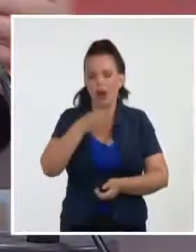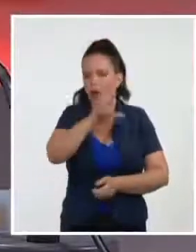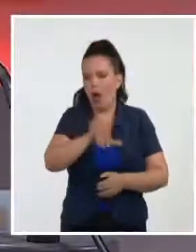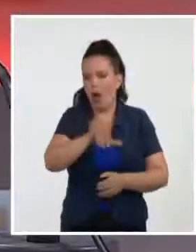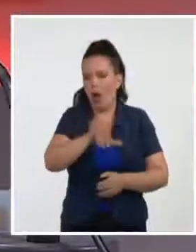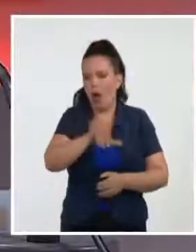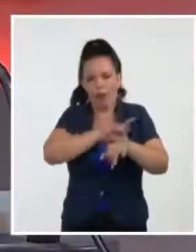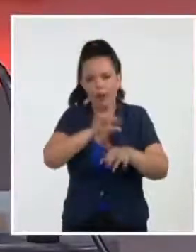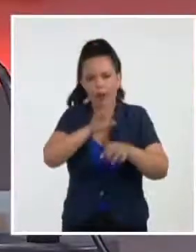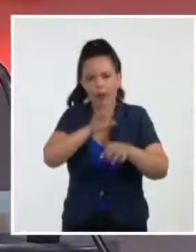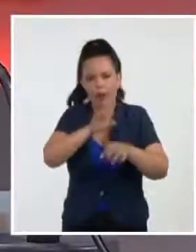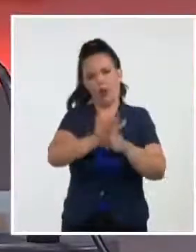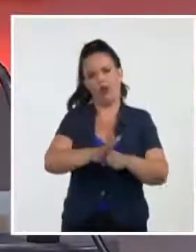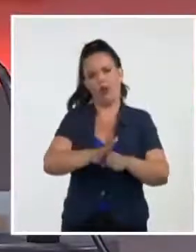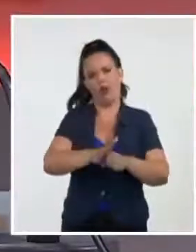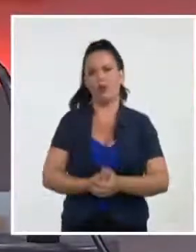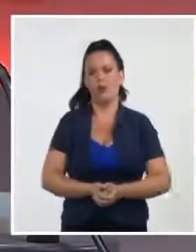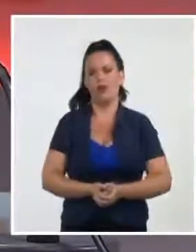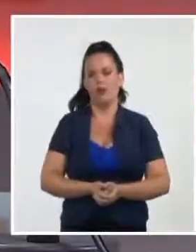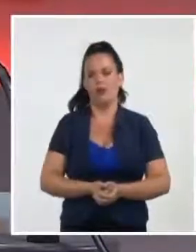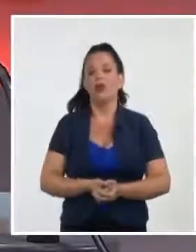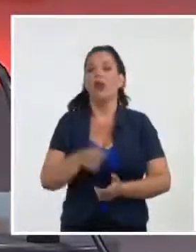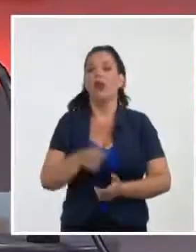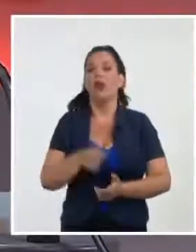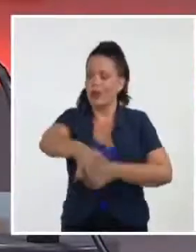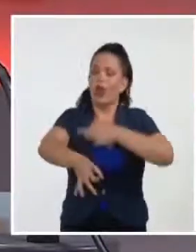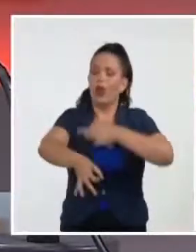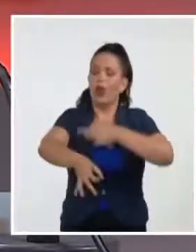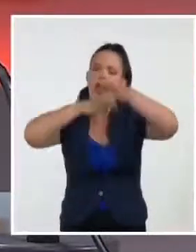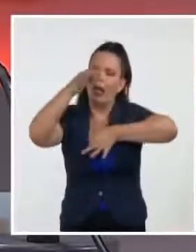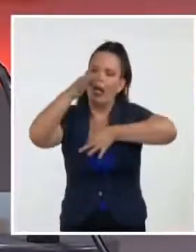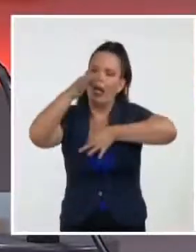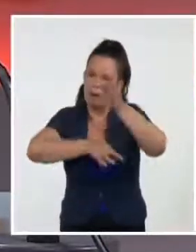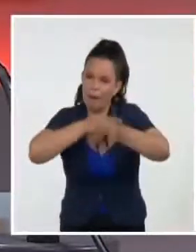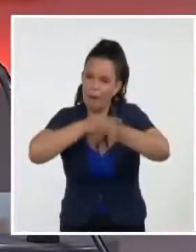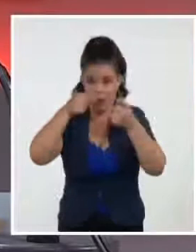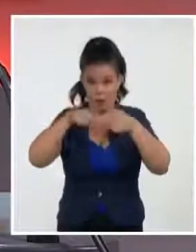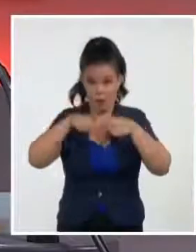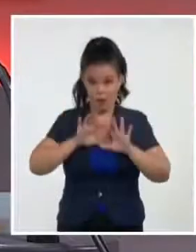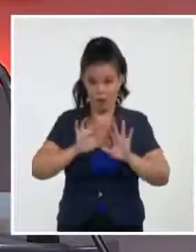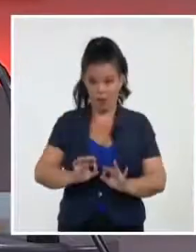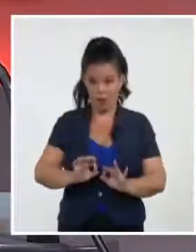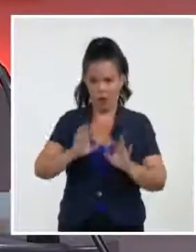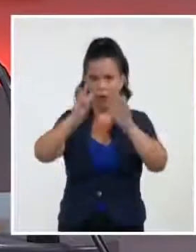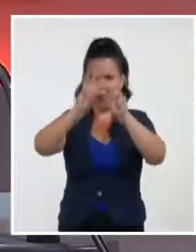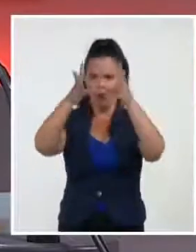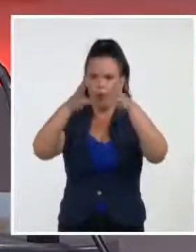se mantiene, y eso se ha ido explicando. Incluso hoy mismo hay un artículo de Cuba Debate donde se explica,